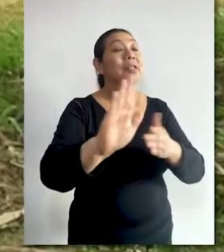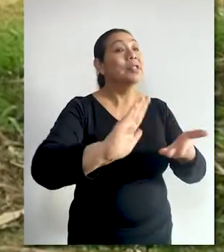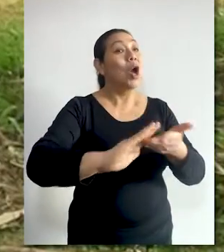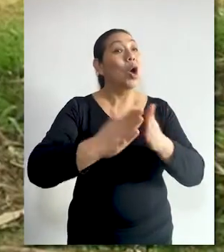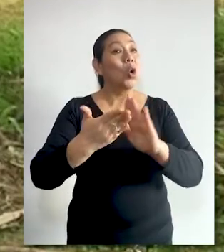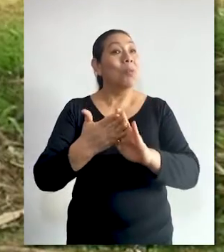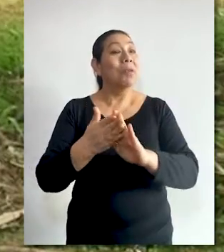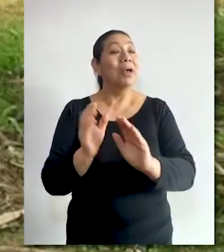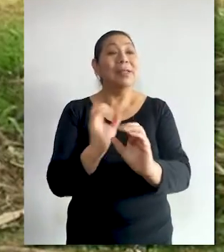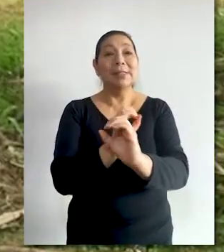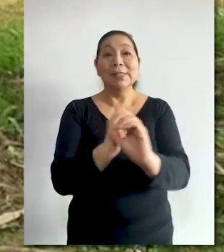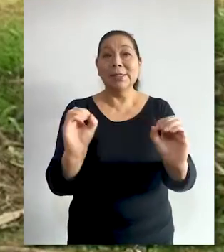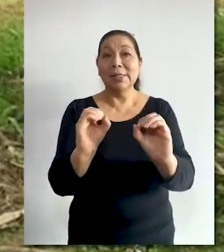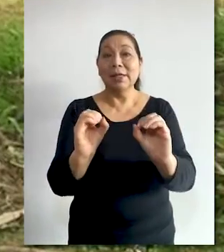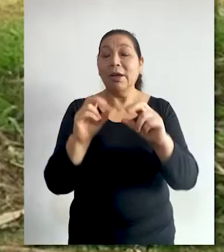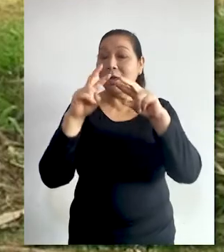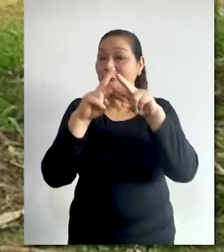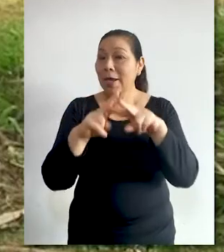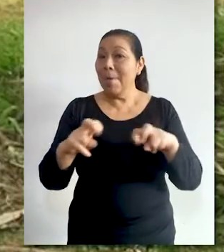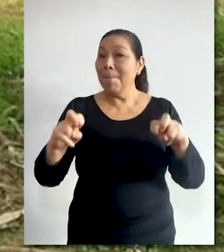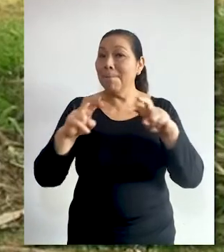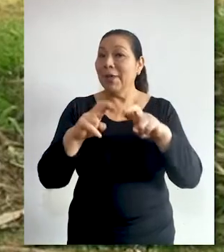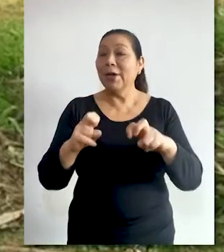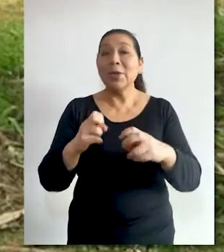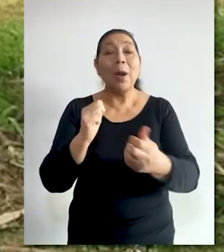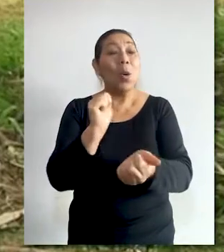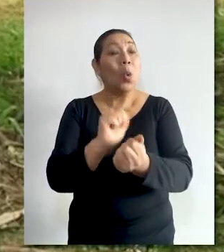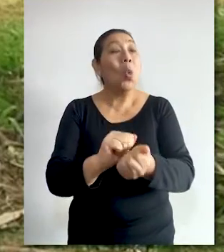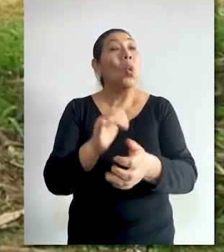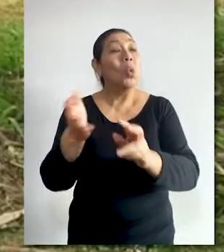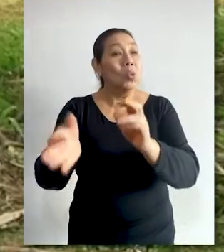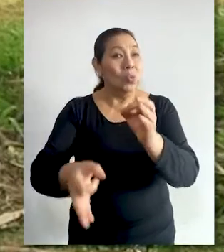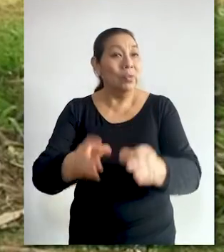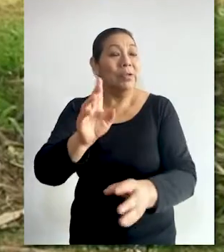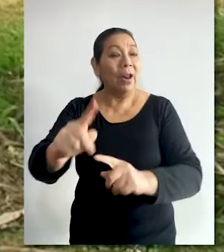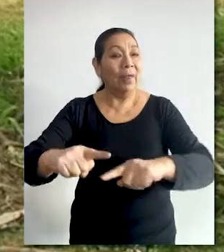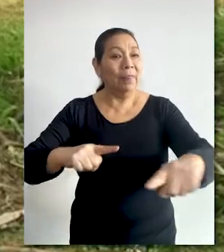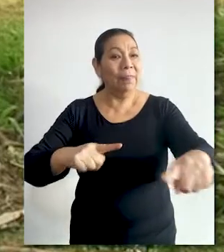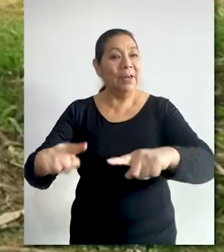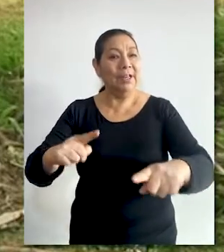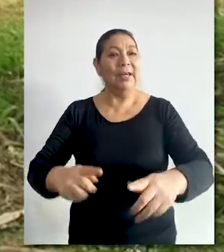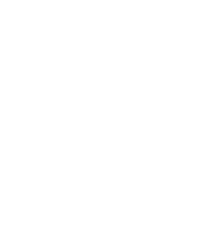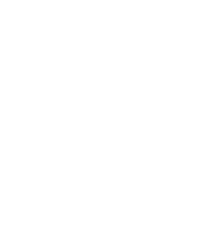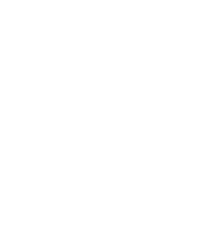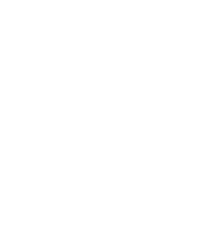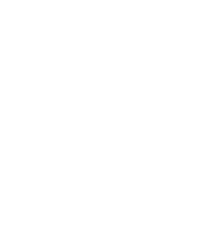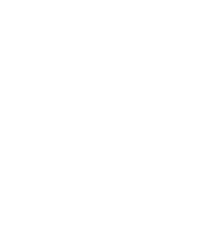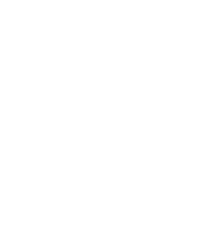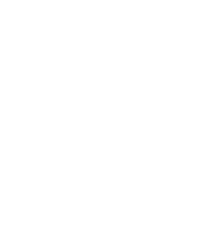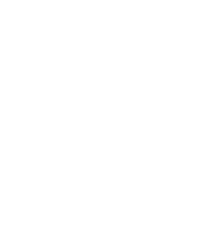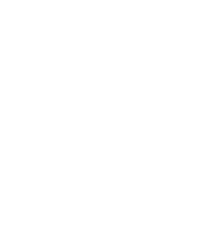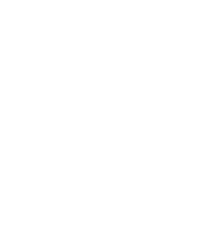de la comunidad y se deje sin efecto las investigaciones penales contra los dirigentes.